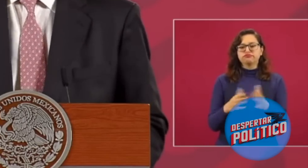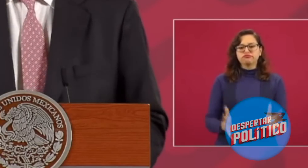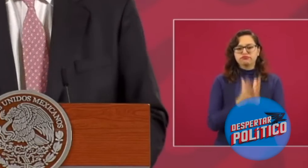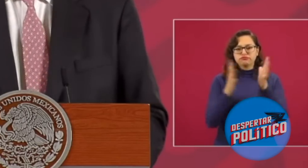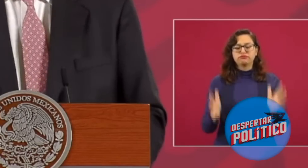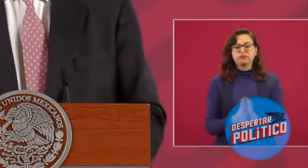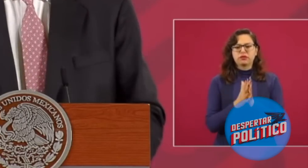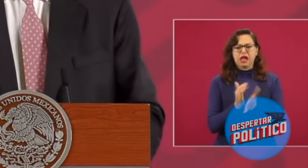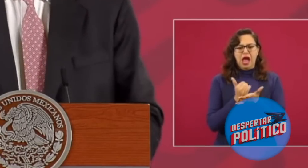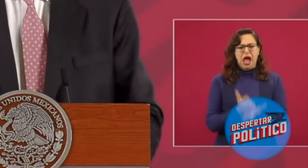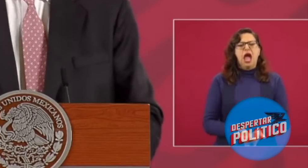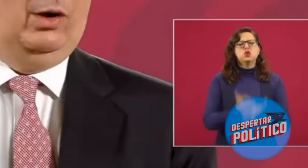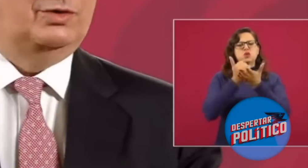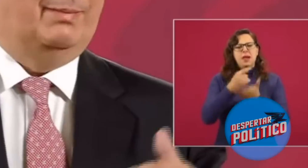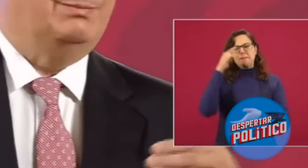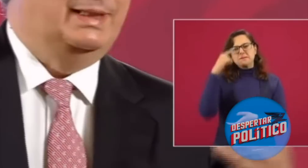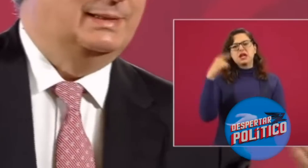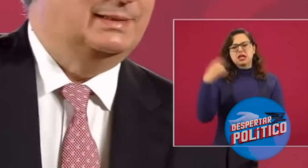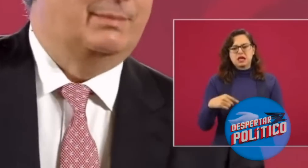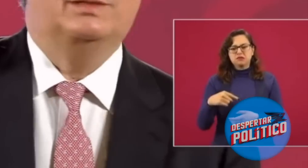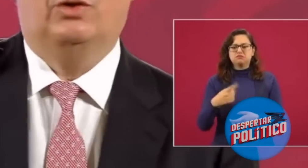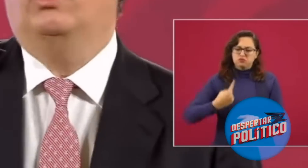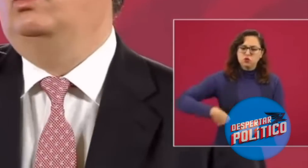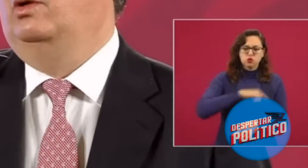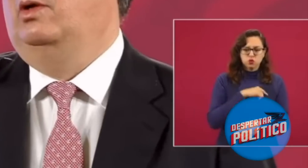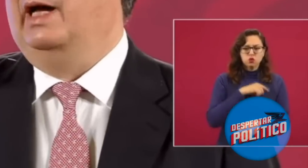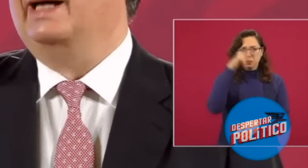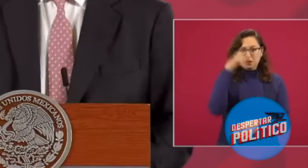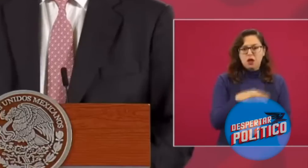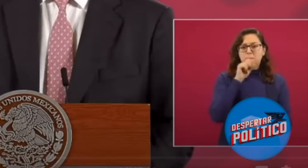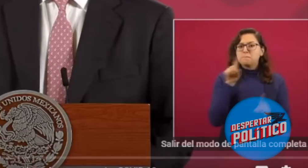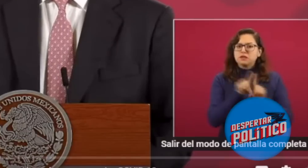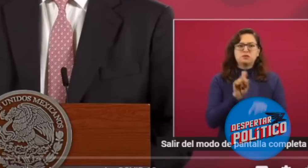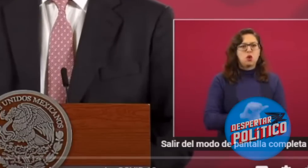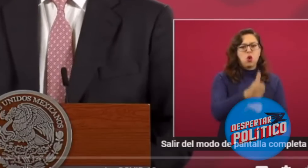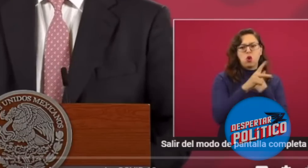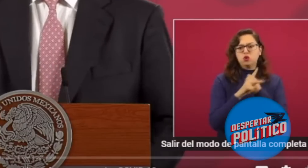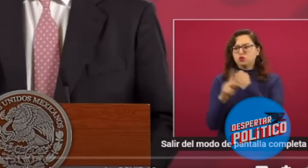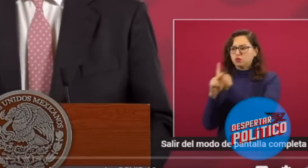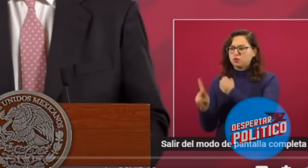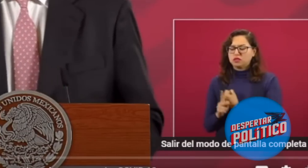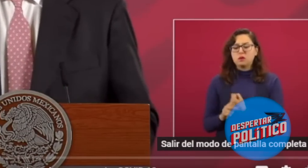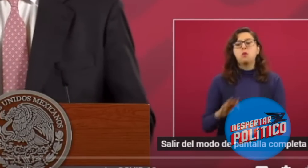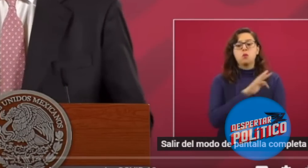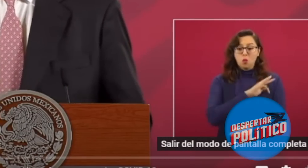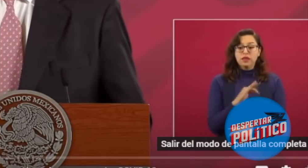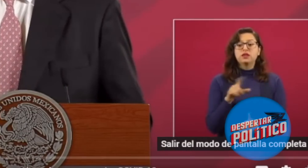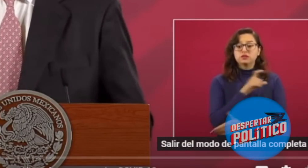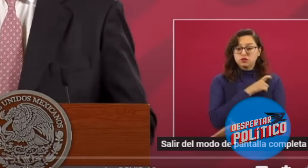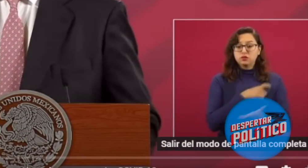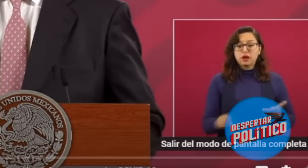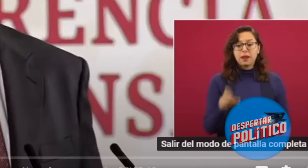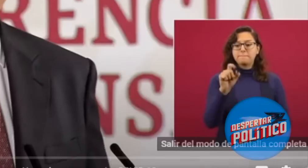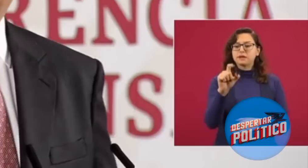Mecanismo que nos va a permitir, tanto a México como a los demás países que menciono, acceder hasta el 20% de